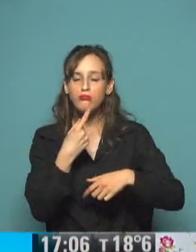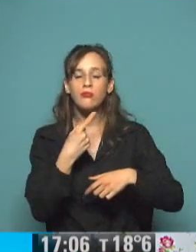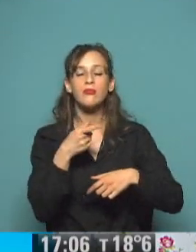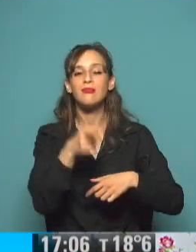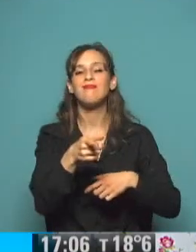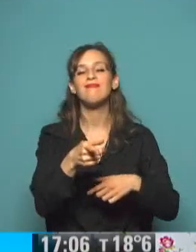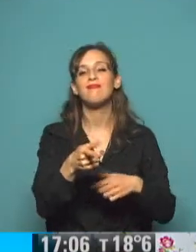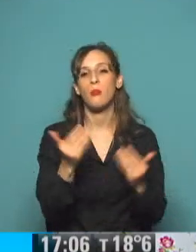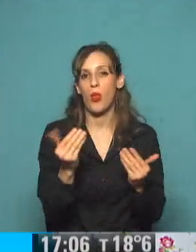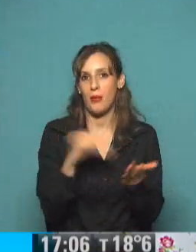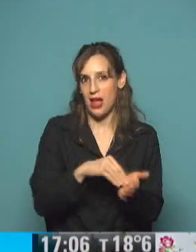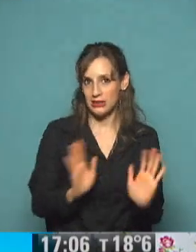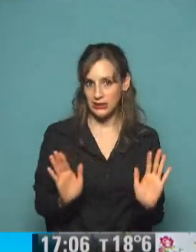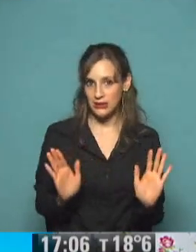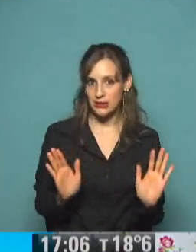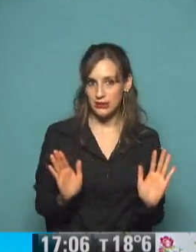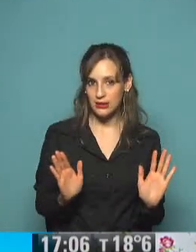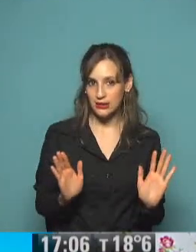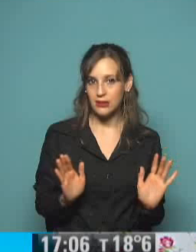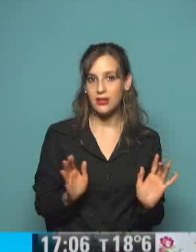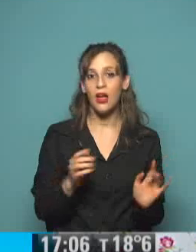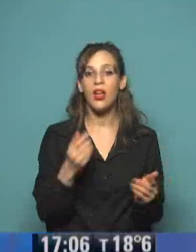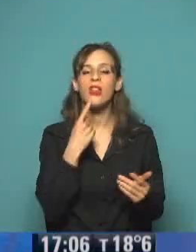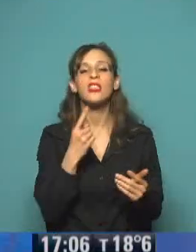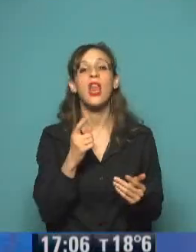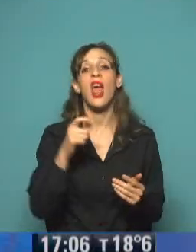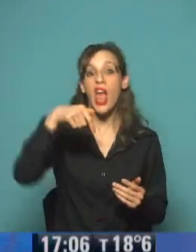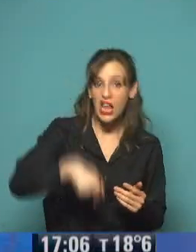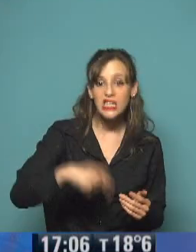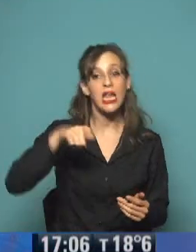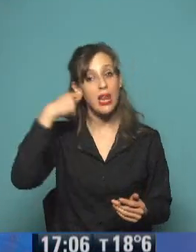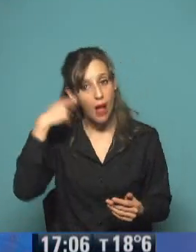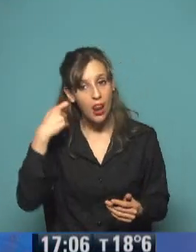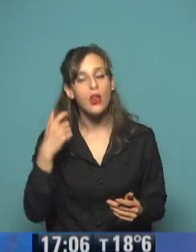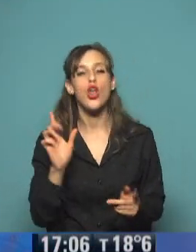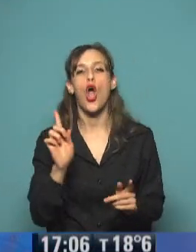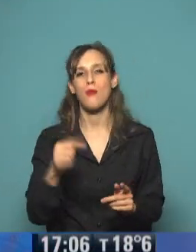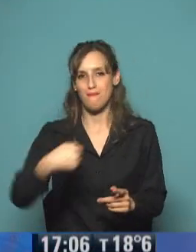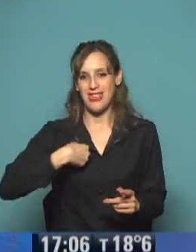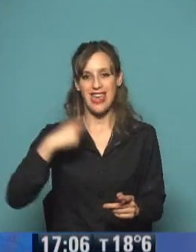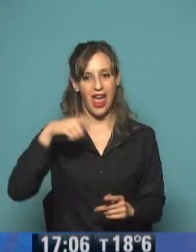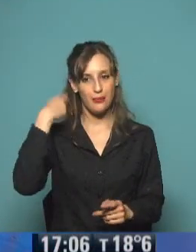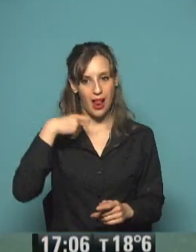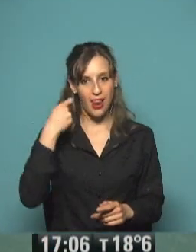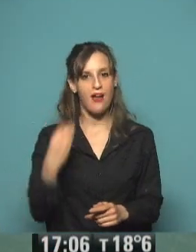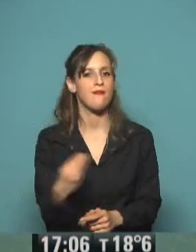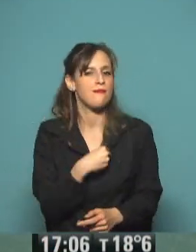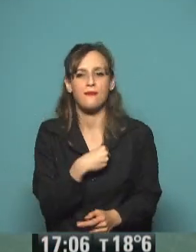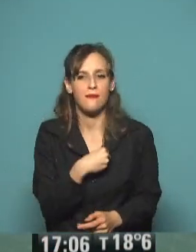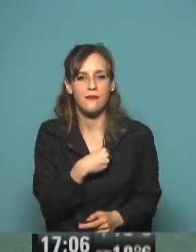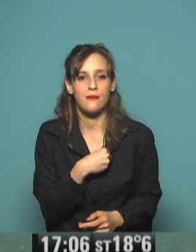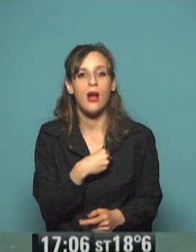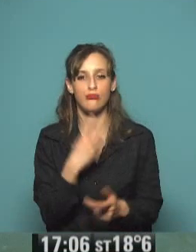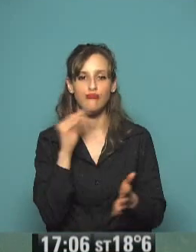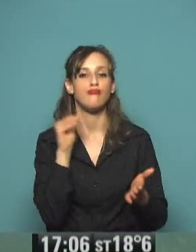la continuación, para no repetir de nuevo, el gato guiña. O mi animal preferido, mi animal favorito, lo pongo.